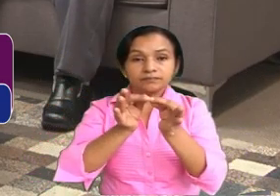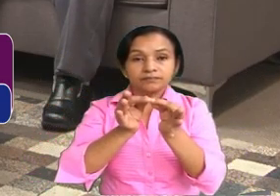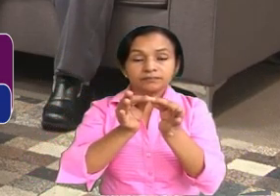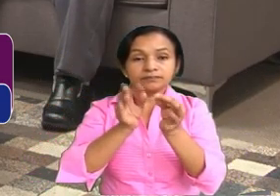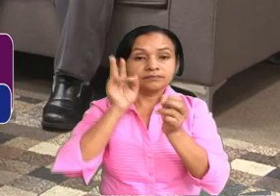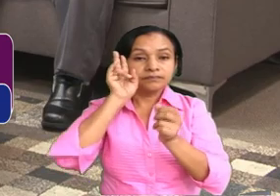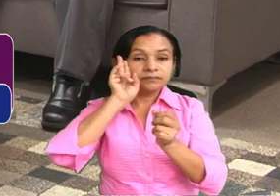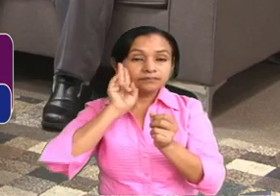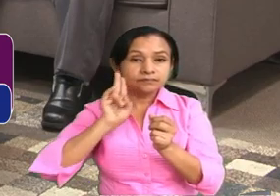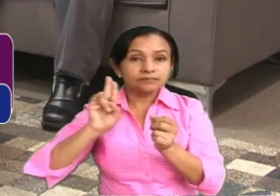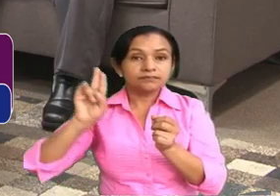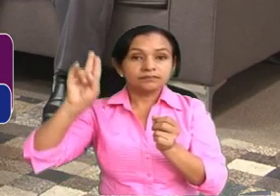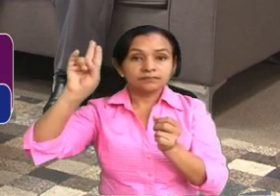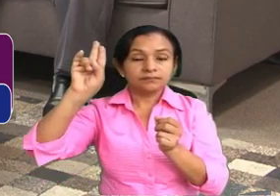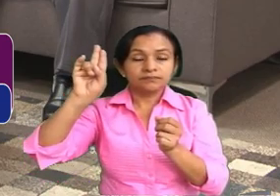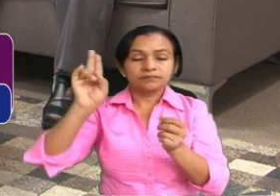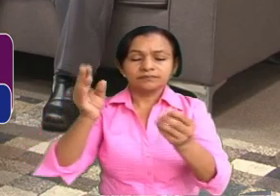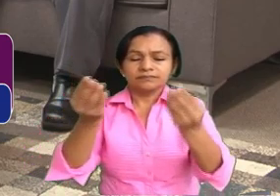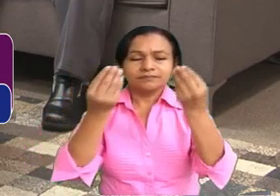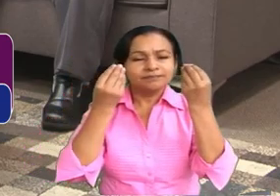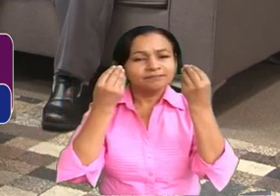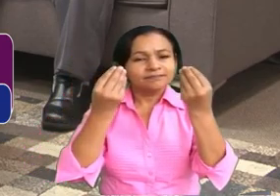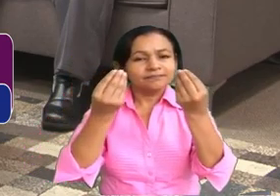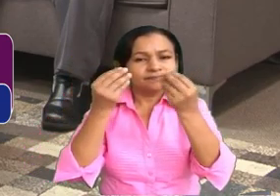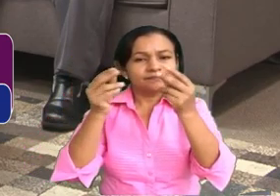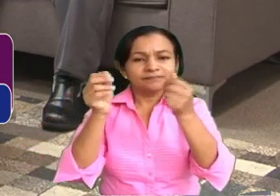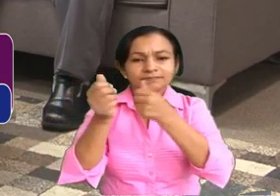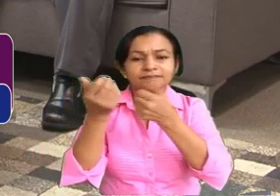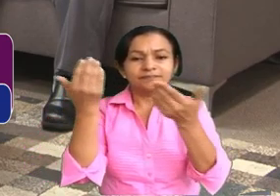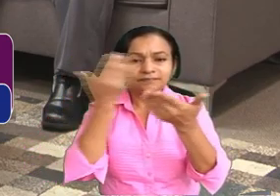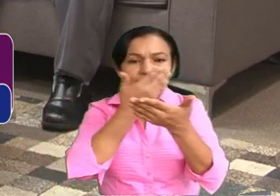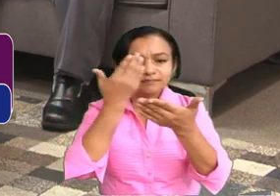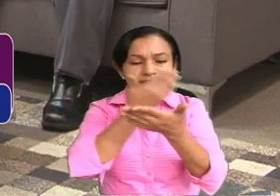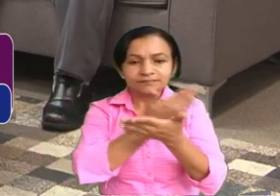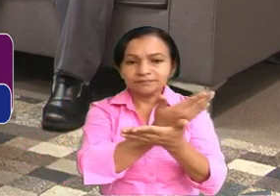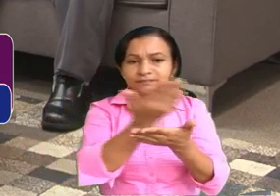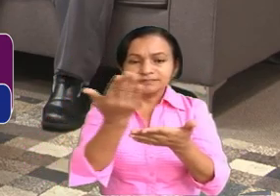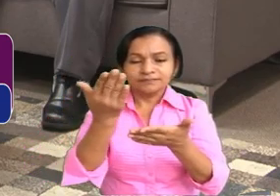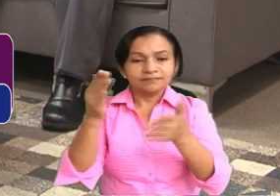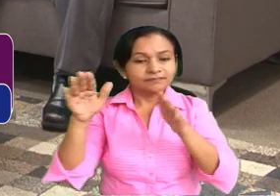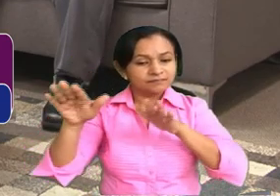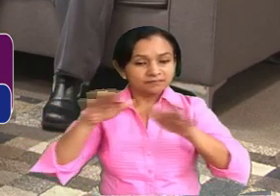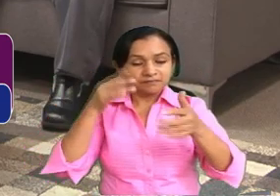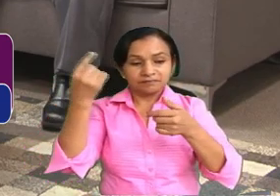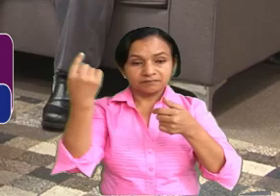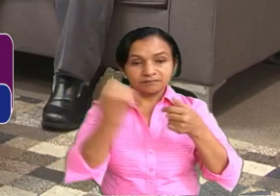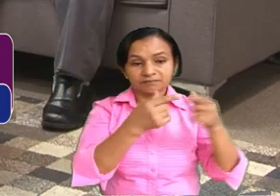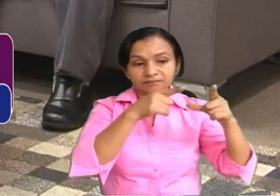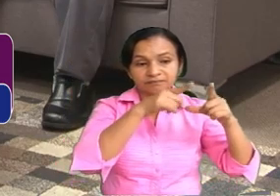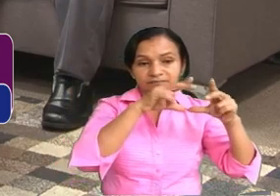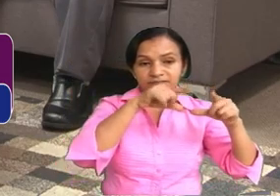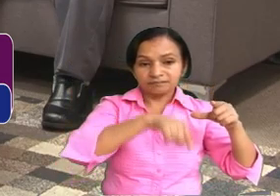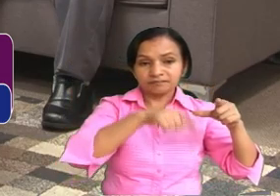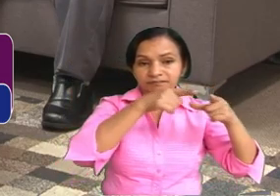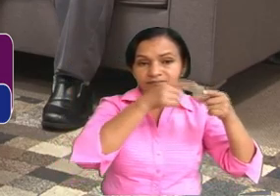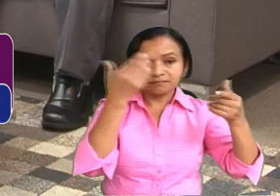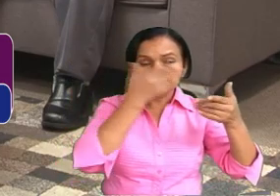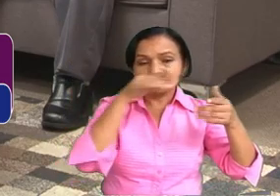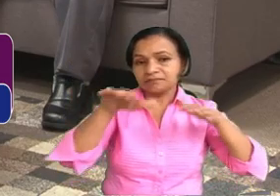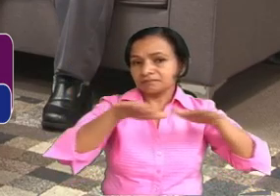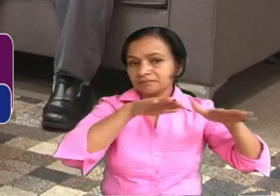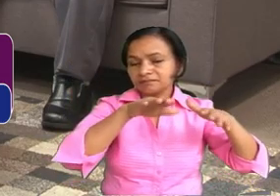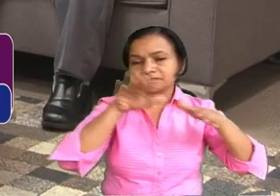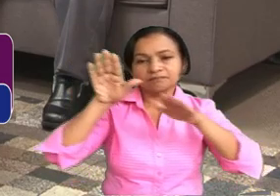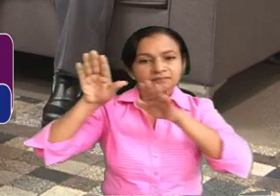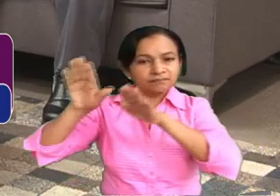las universidades están llenas de alumnos que no pueden venir al Pacífico, que se quedan estudiando allá.